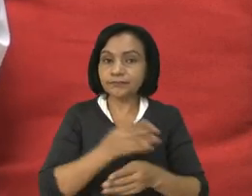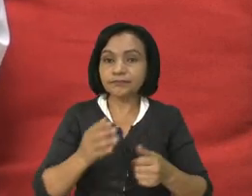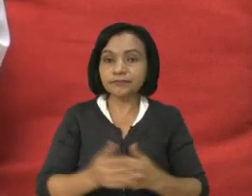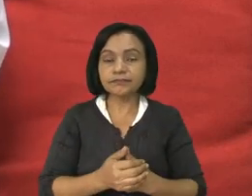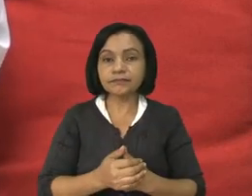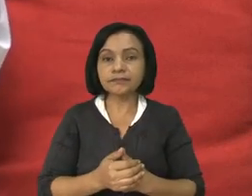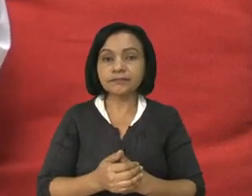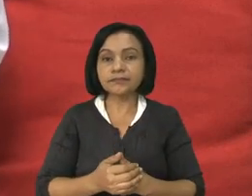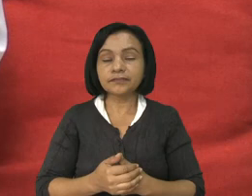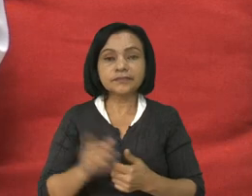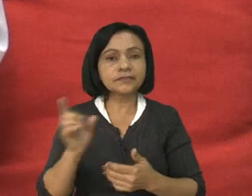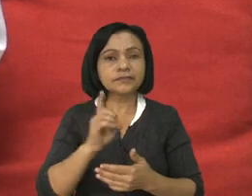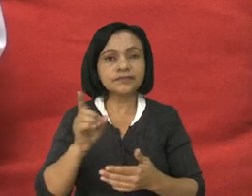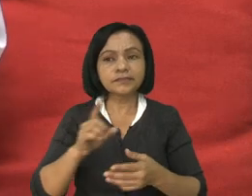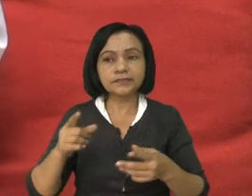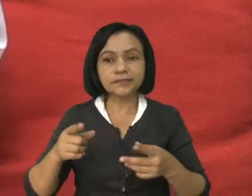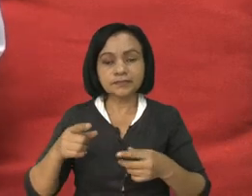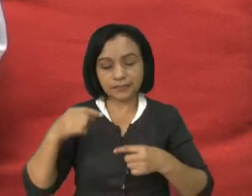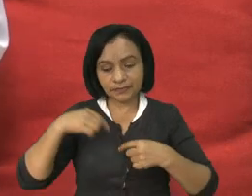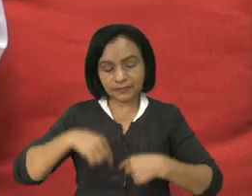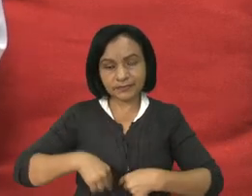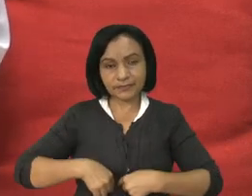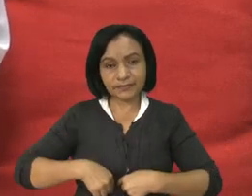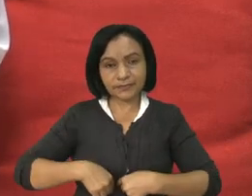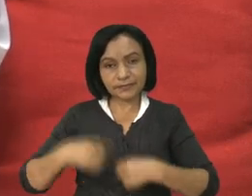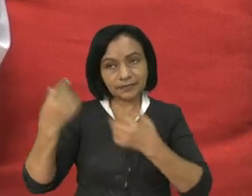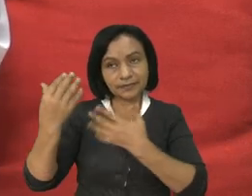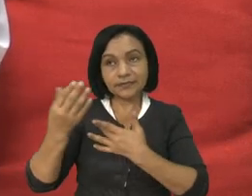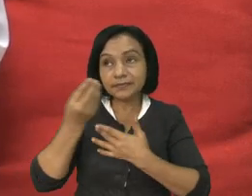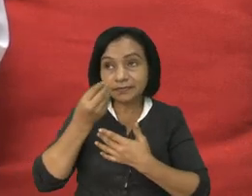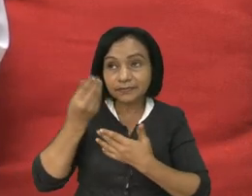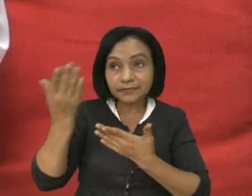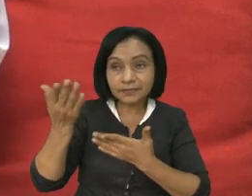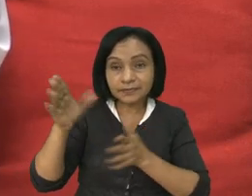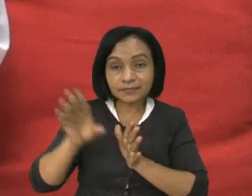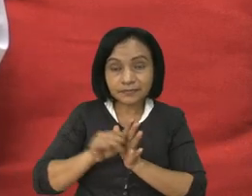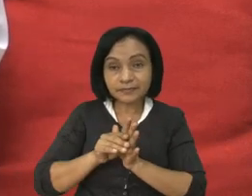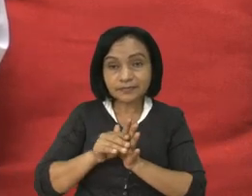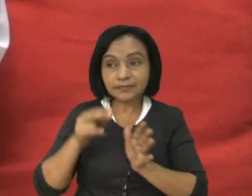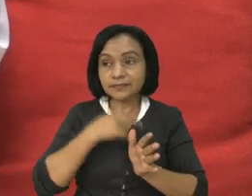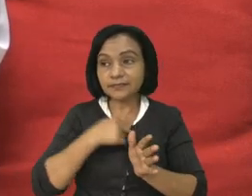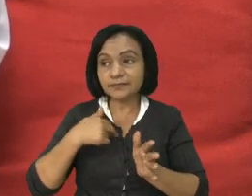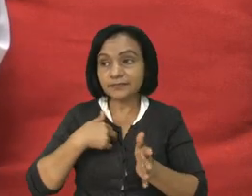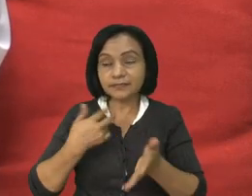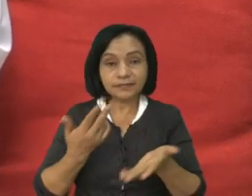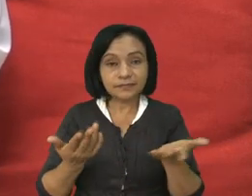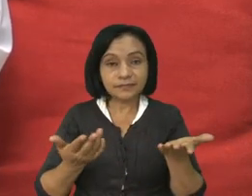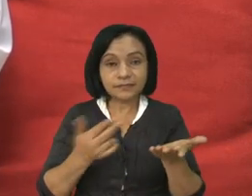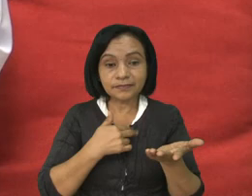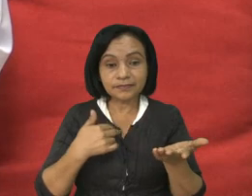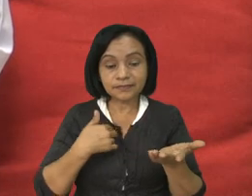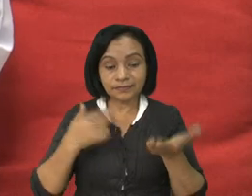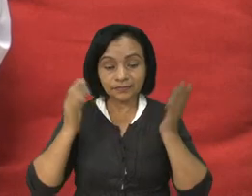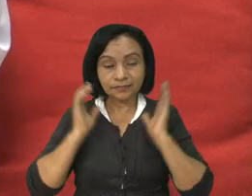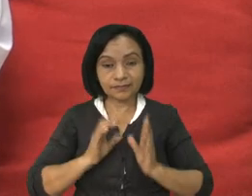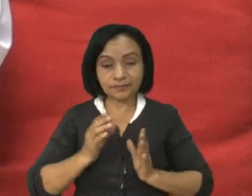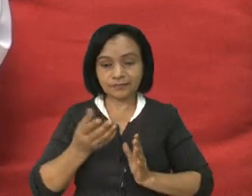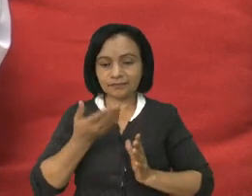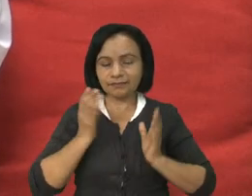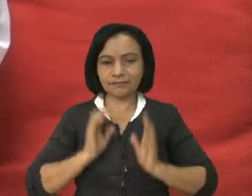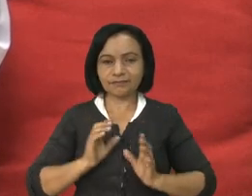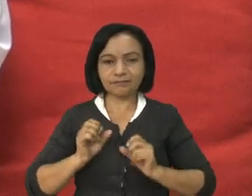Entonces, ¿dónde está el parásito? En esa parte, en el intestino. Entonces, en lugar de vos